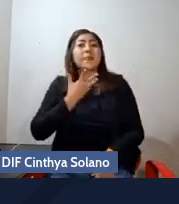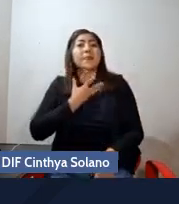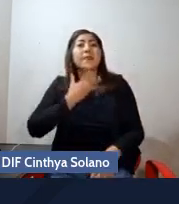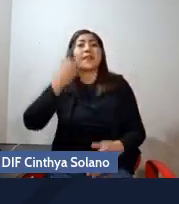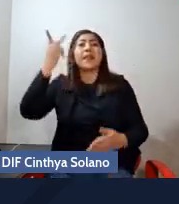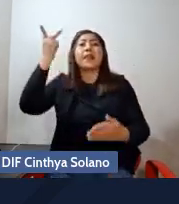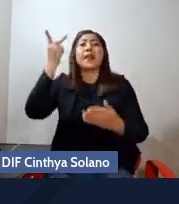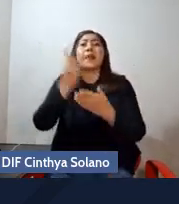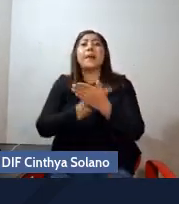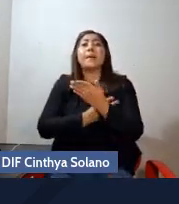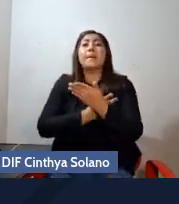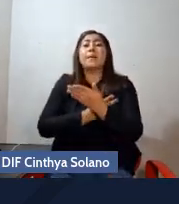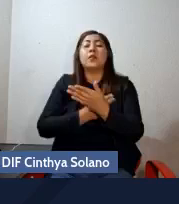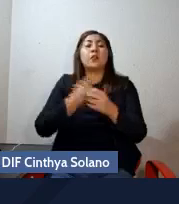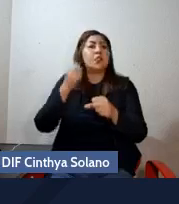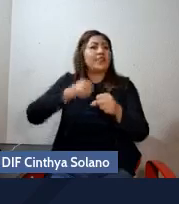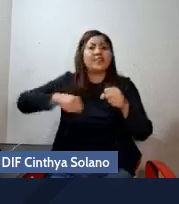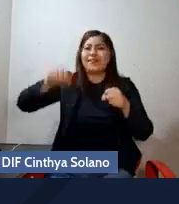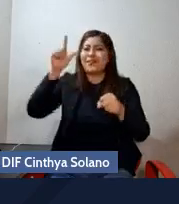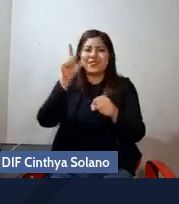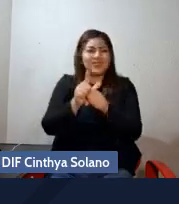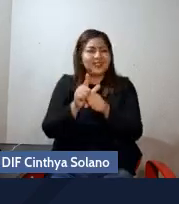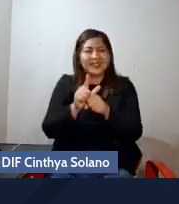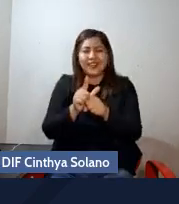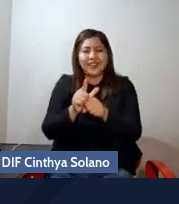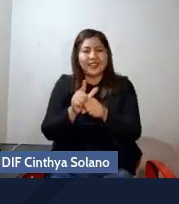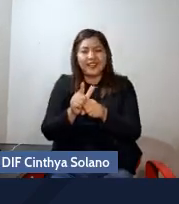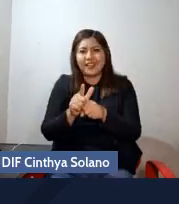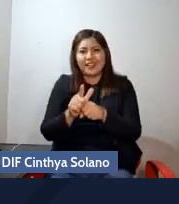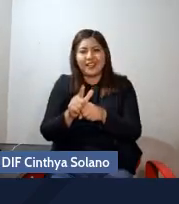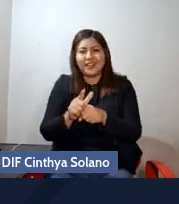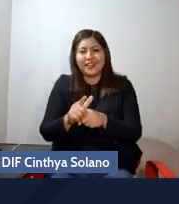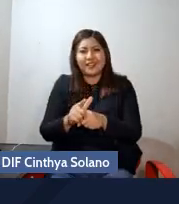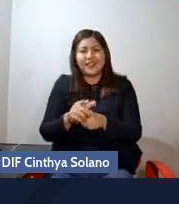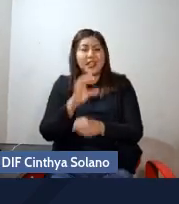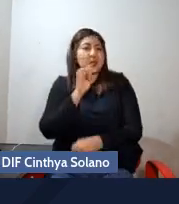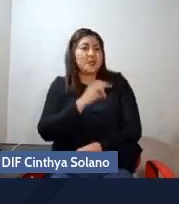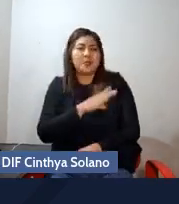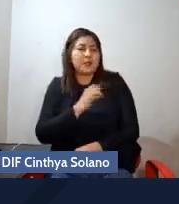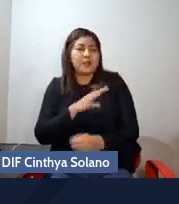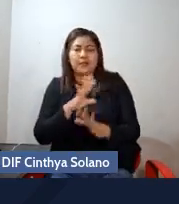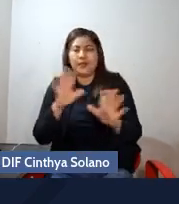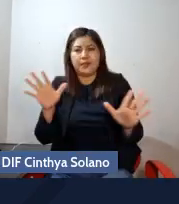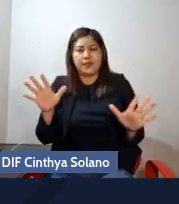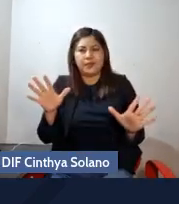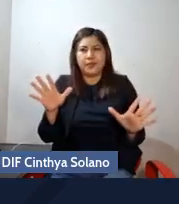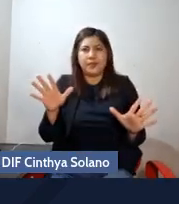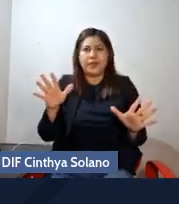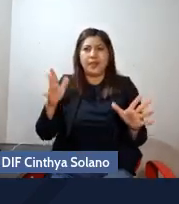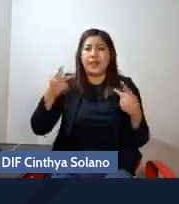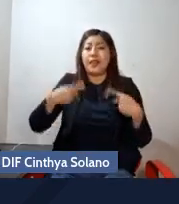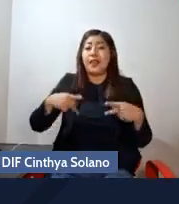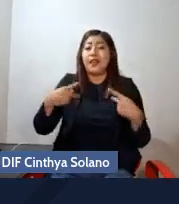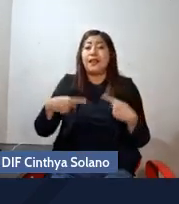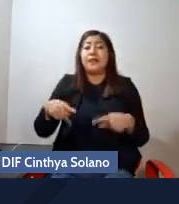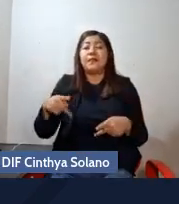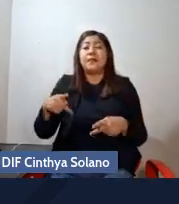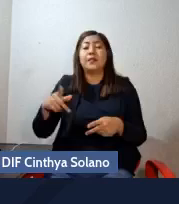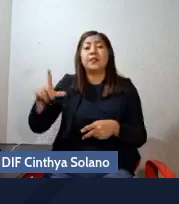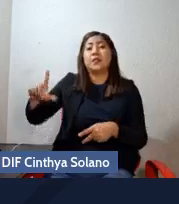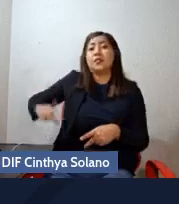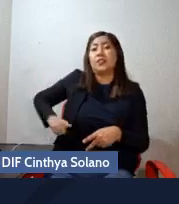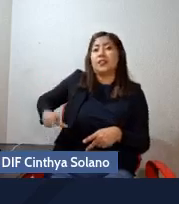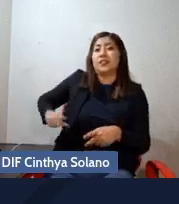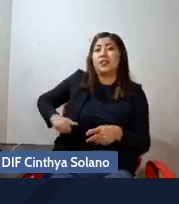dejen sorprender. Los candidatos, las candidatas, los partidos, las coaliciones